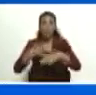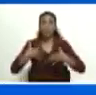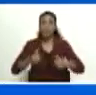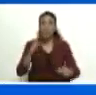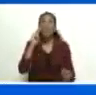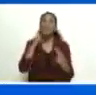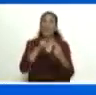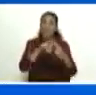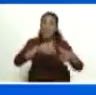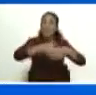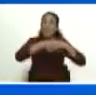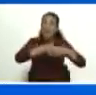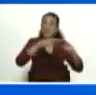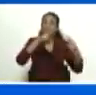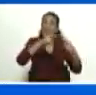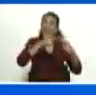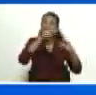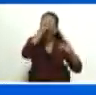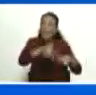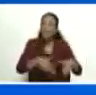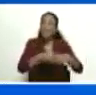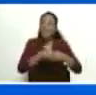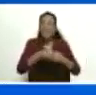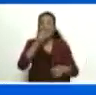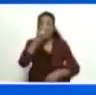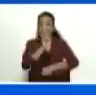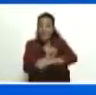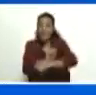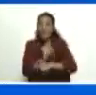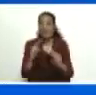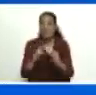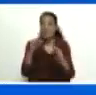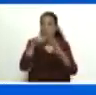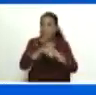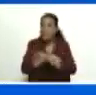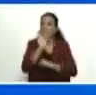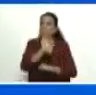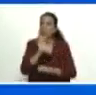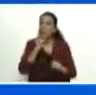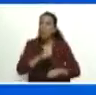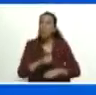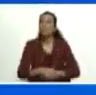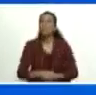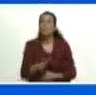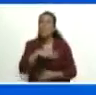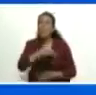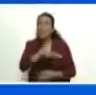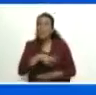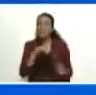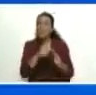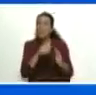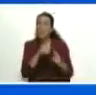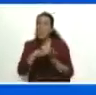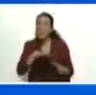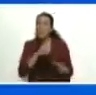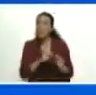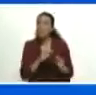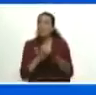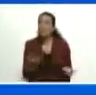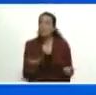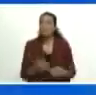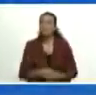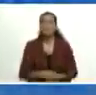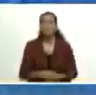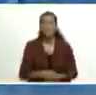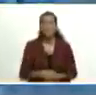conozco a ti. Sí. Yo te conozco de La Vega. ¿Ah? ¿De dónde? Yo te conozco. Mira,